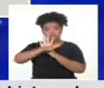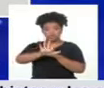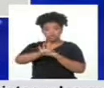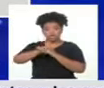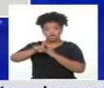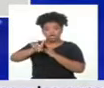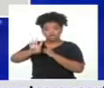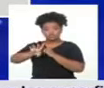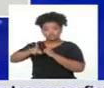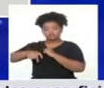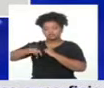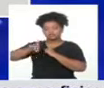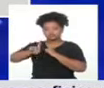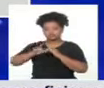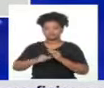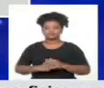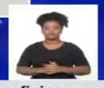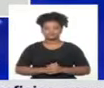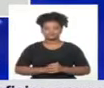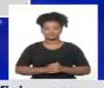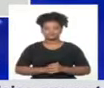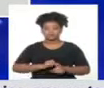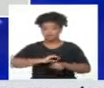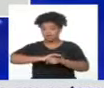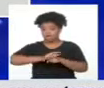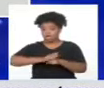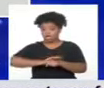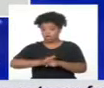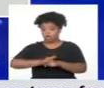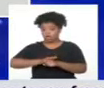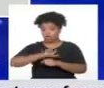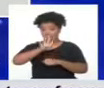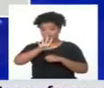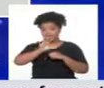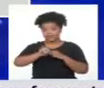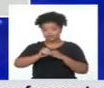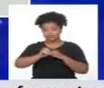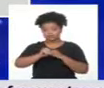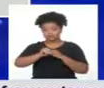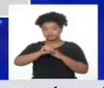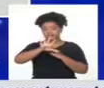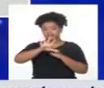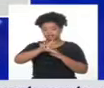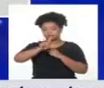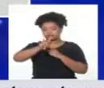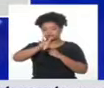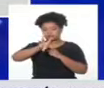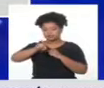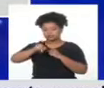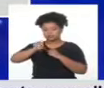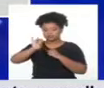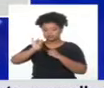514,1, Arroyo Naranjo 513,7, Guanabacoa